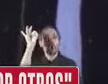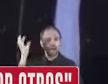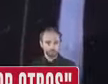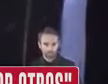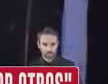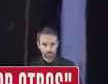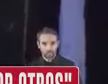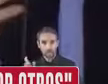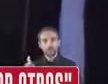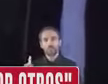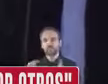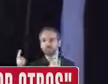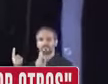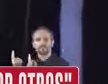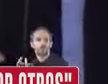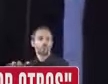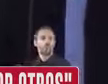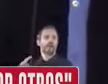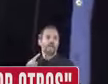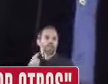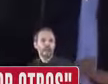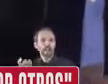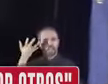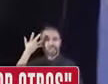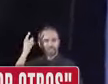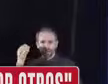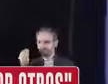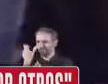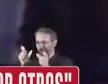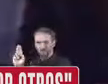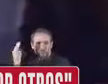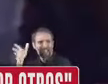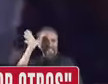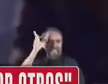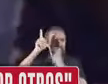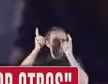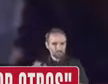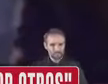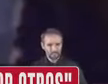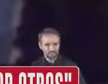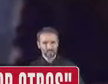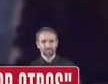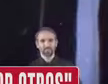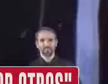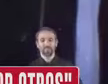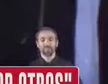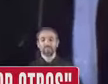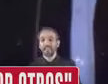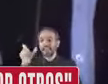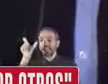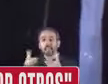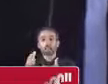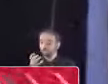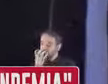en los geriátricos de españa de francia e italia la gente no tenía